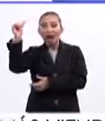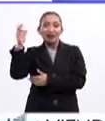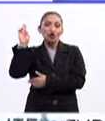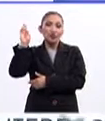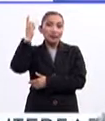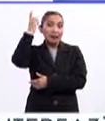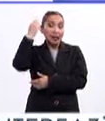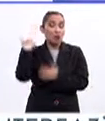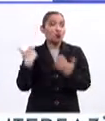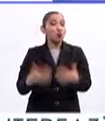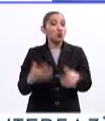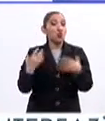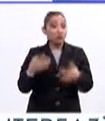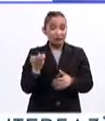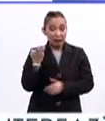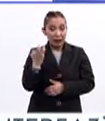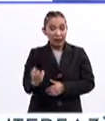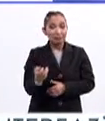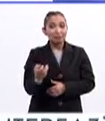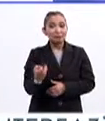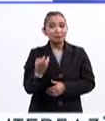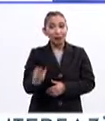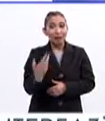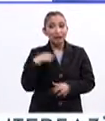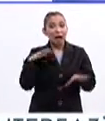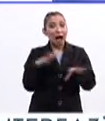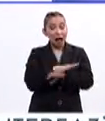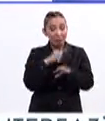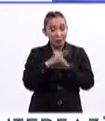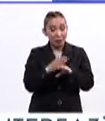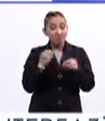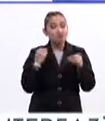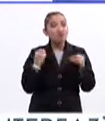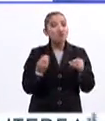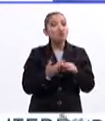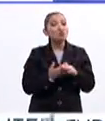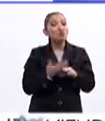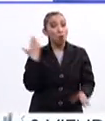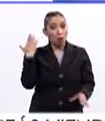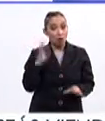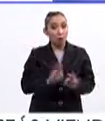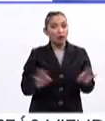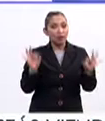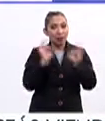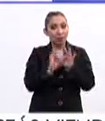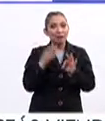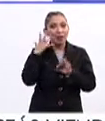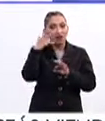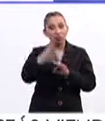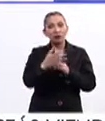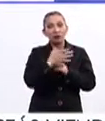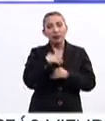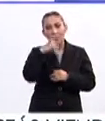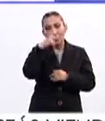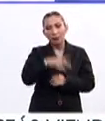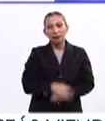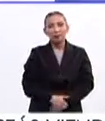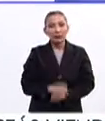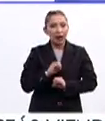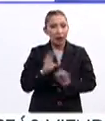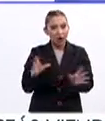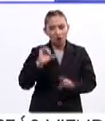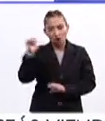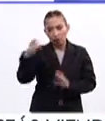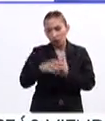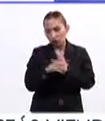educación superior, lo cual es una reforma bastante significativa para el futuro educativo del país. Así es, Ana Cristina, y